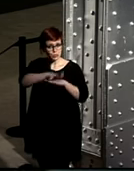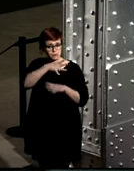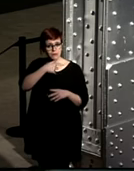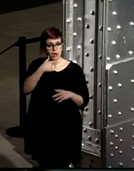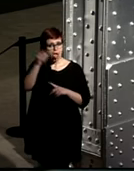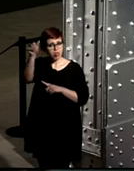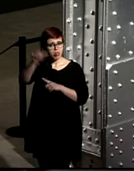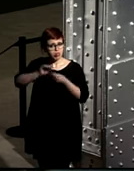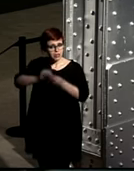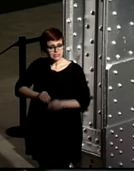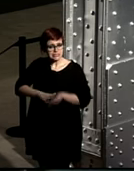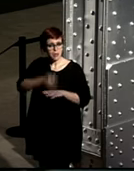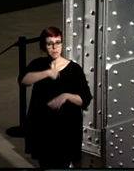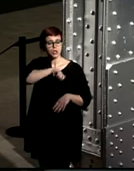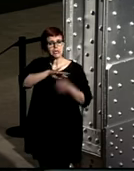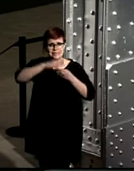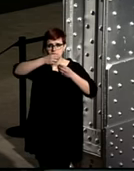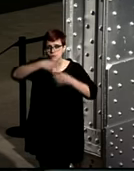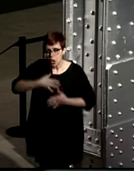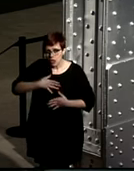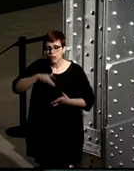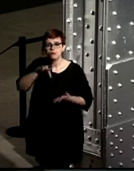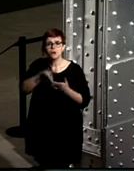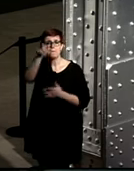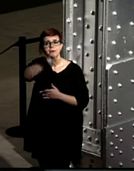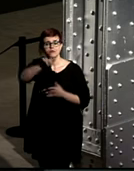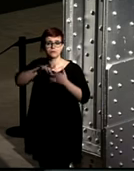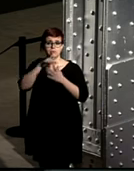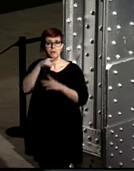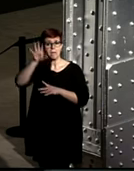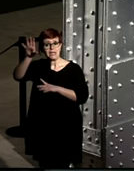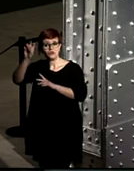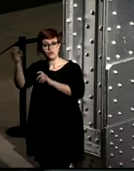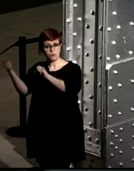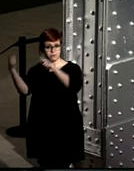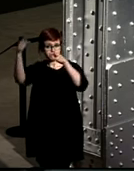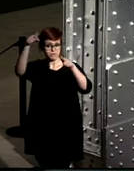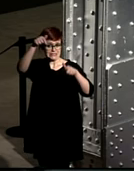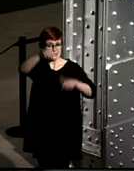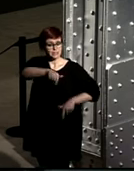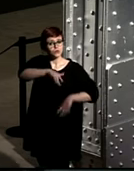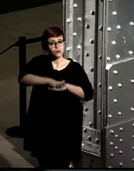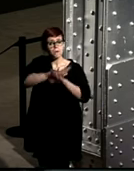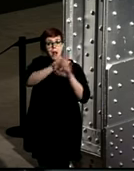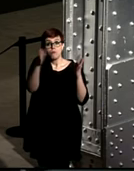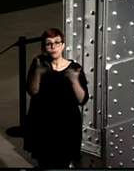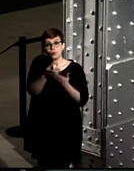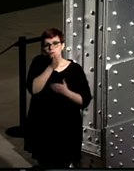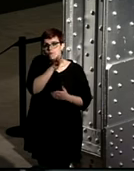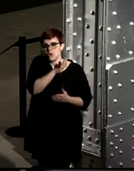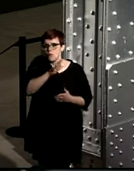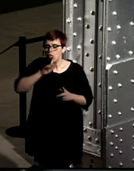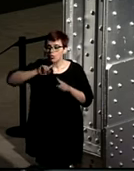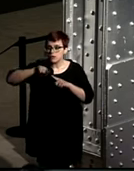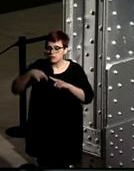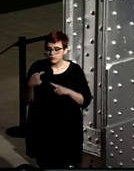a contar historias de gente que venía de otros países para acá buscando un mundo mejor. Pero las cosas empezaron a tomar